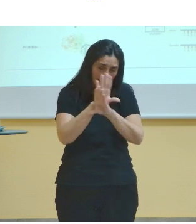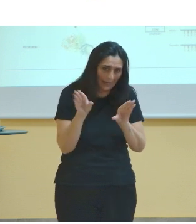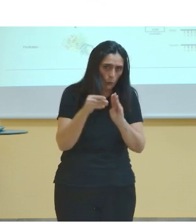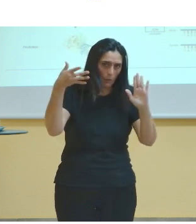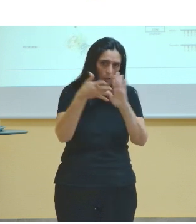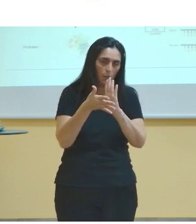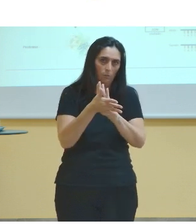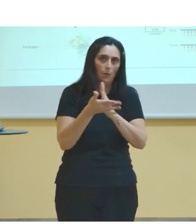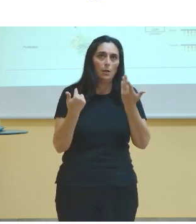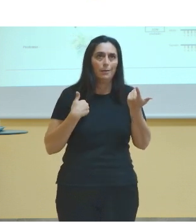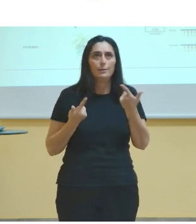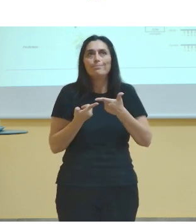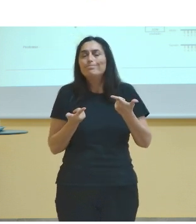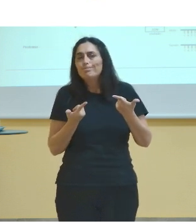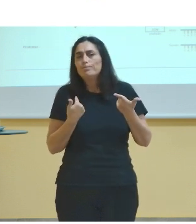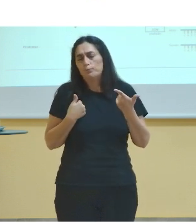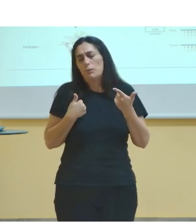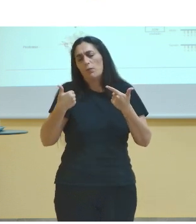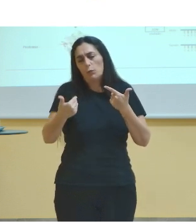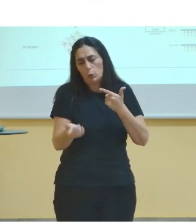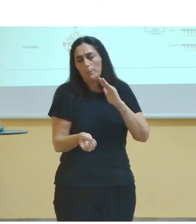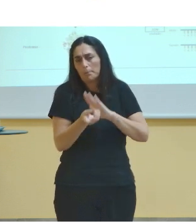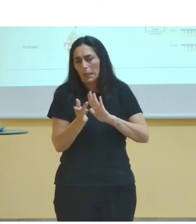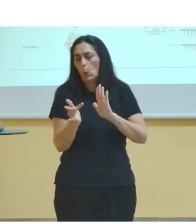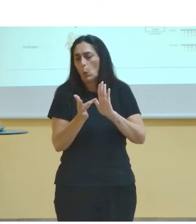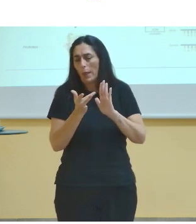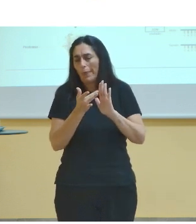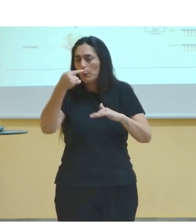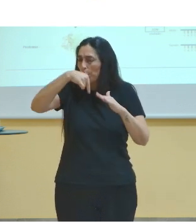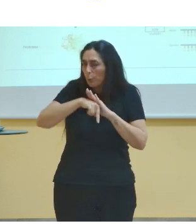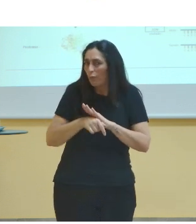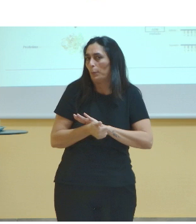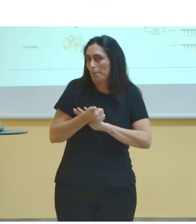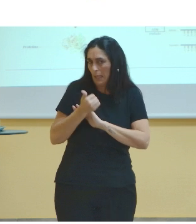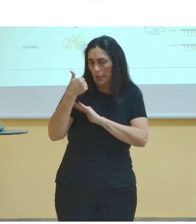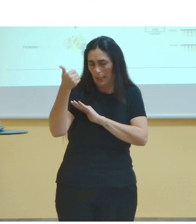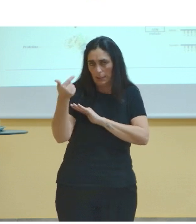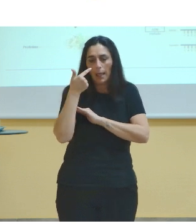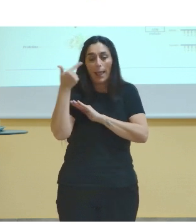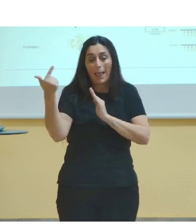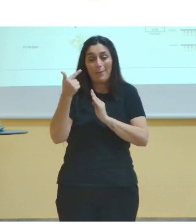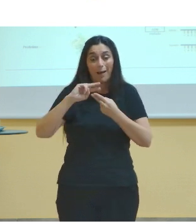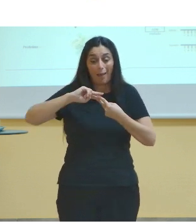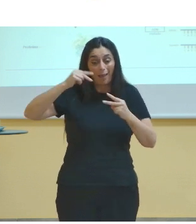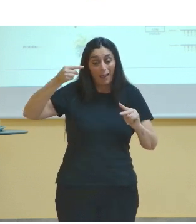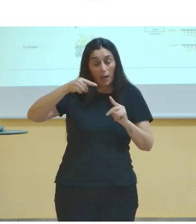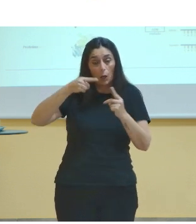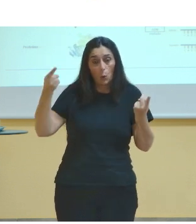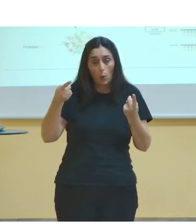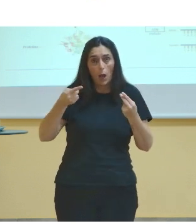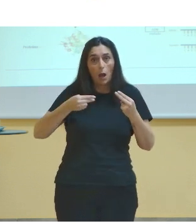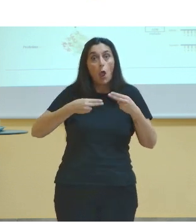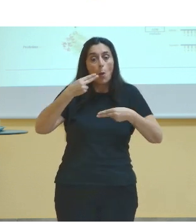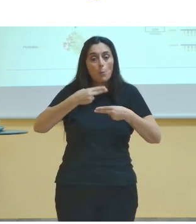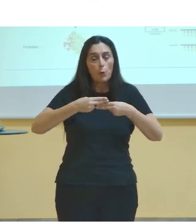su momento ya seguramente editemos un cuaderno ahondando un poco en el tema. Cómo se expresan los genes que expresan